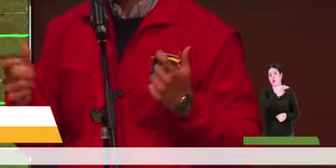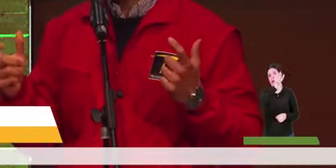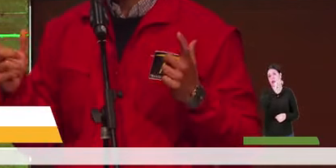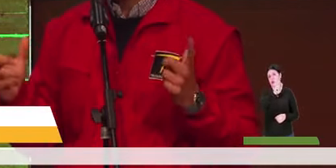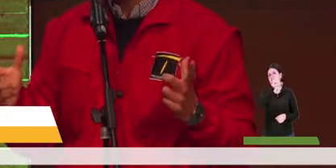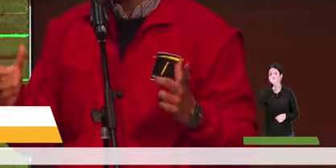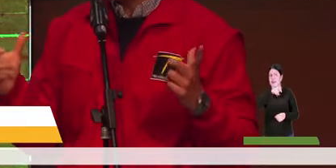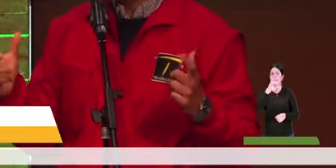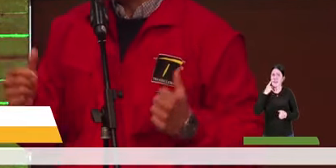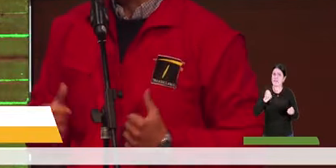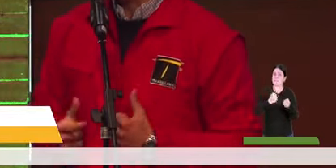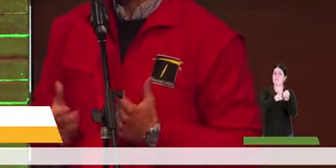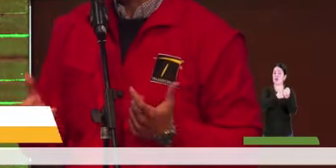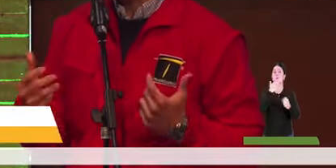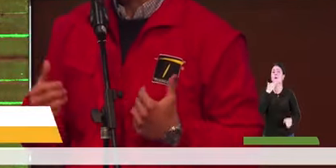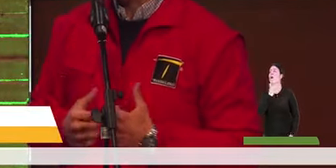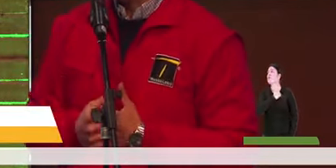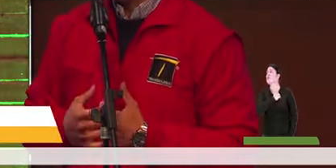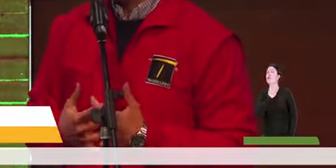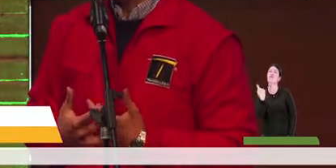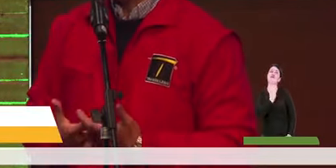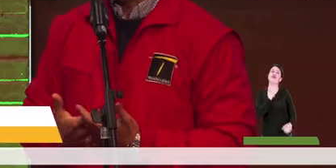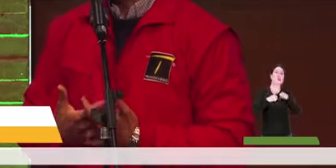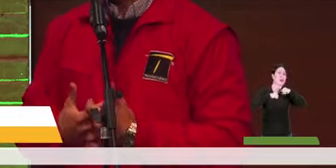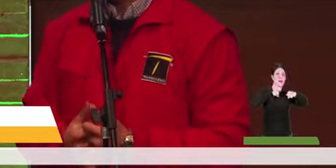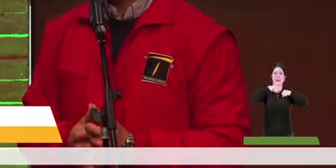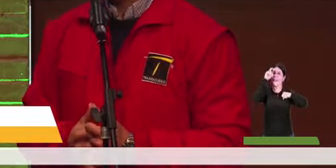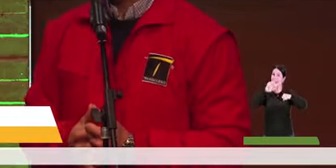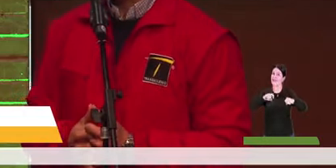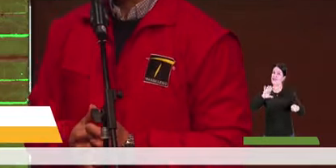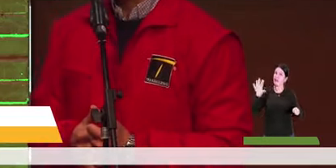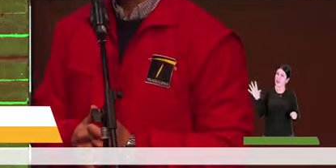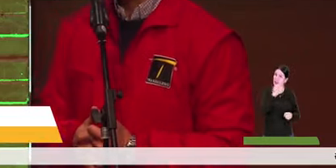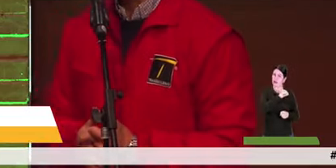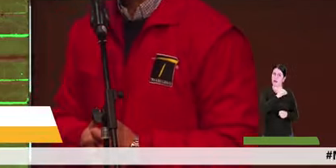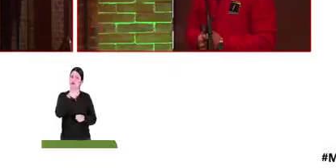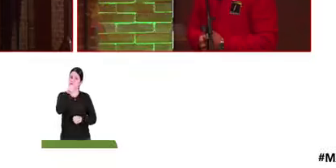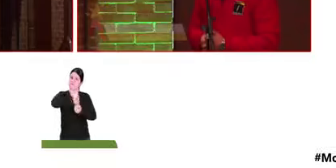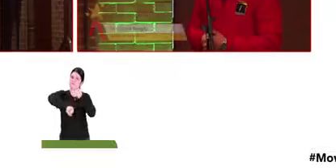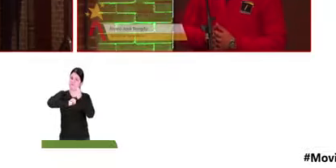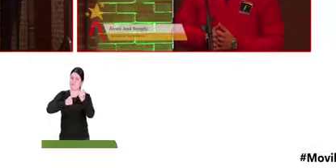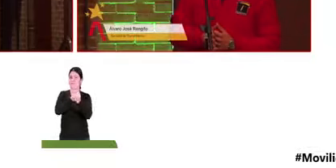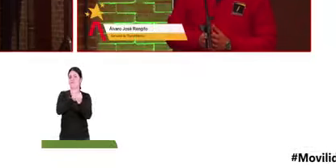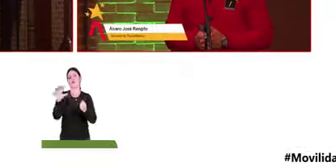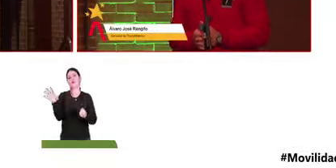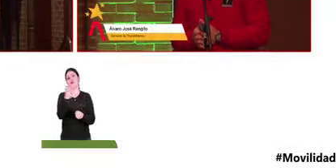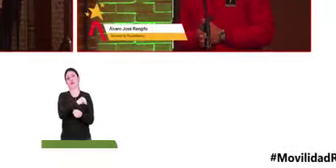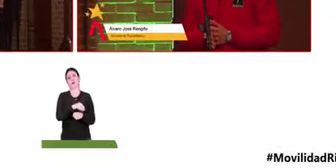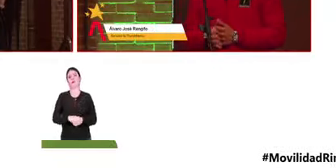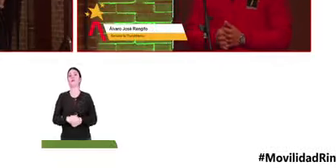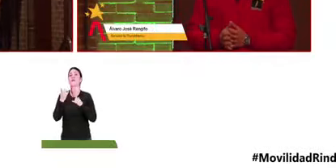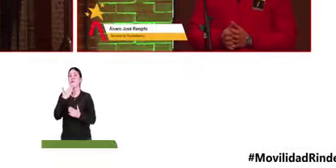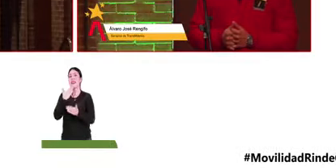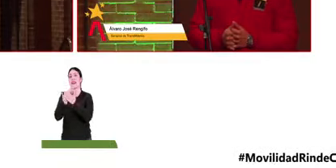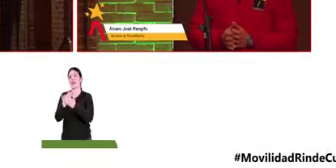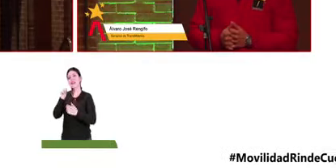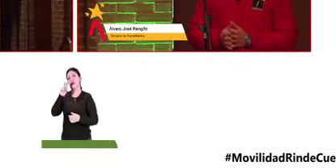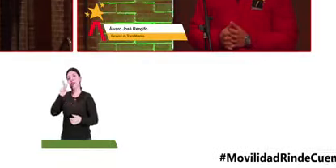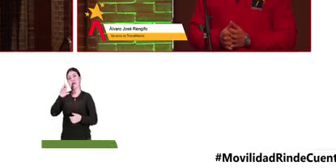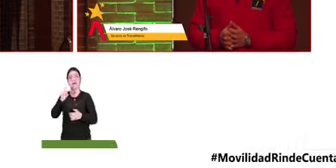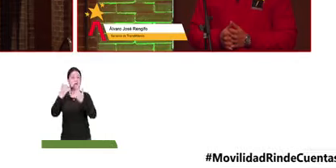porque solo no podemos, necesitamos invitar a que ellos hagan su aporte también. Bueno, Álvaro, pues muchísimas gracias. No tenemos